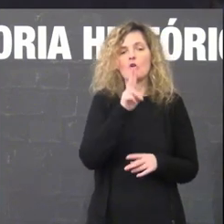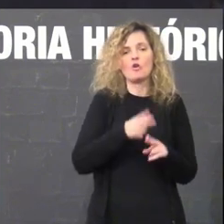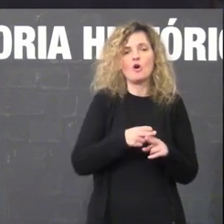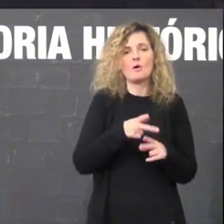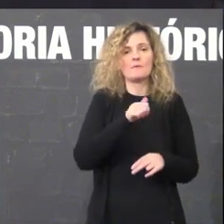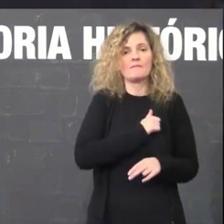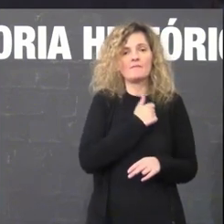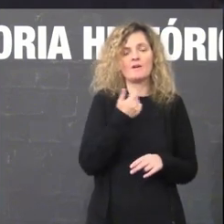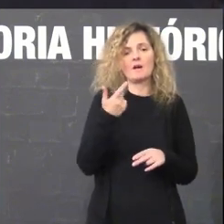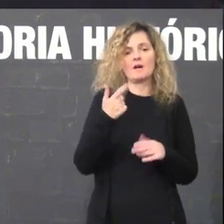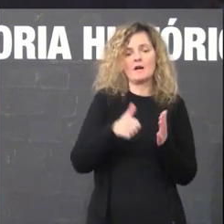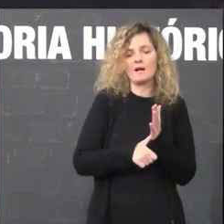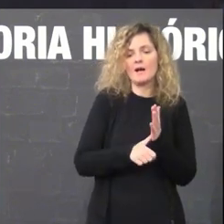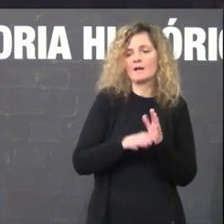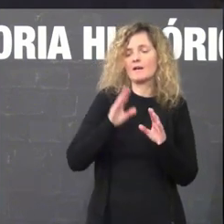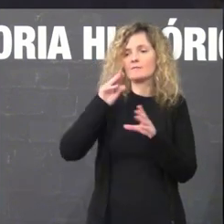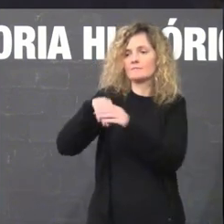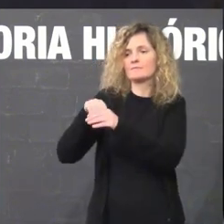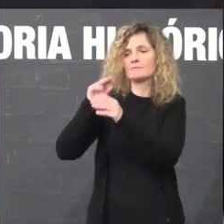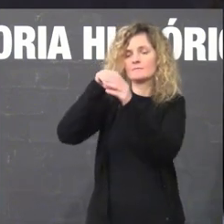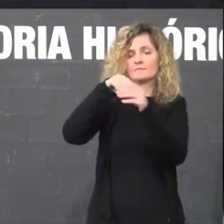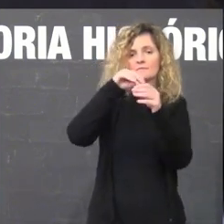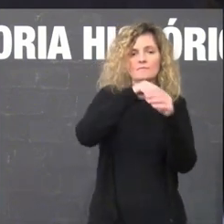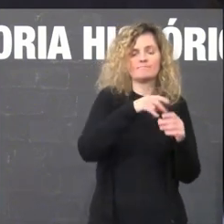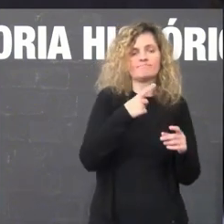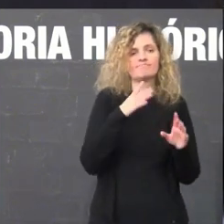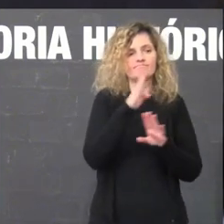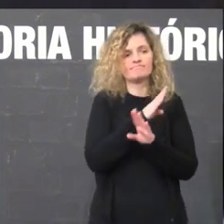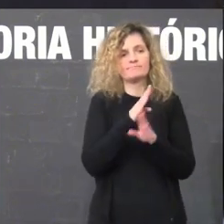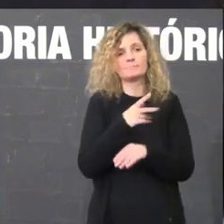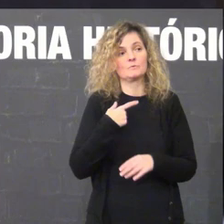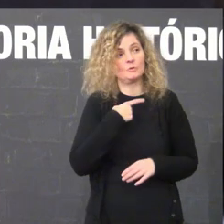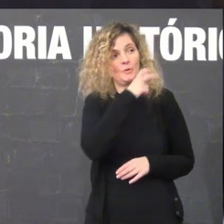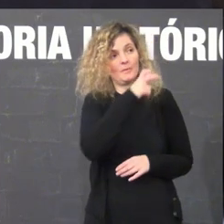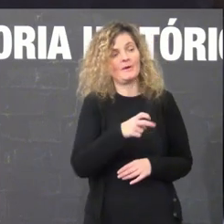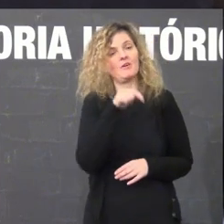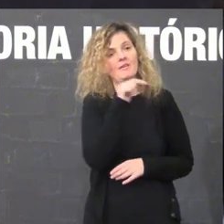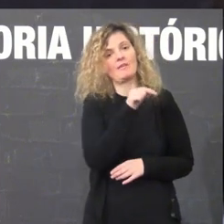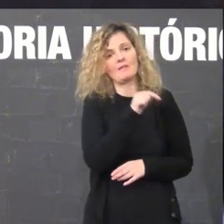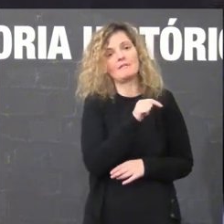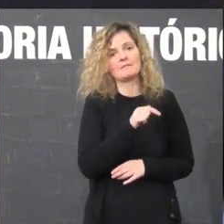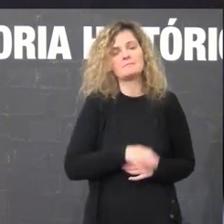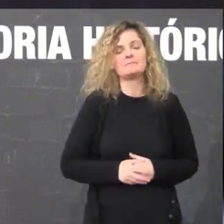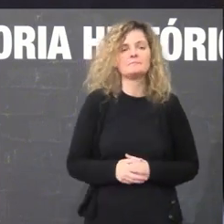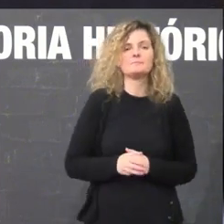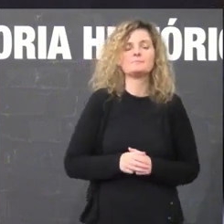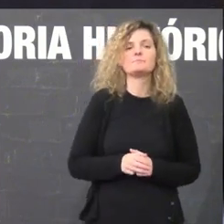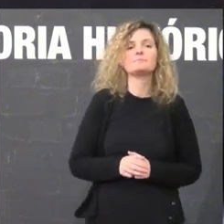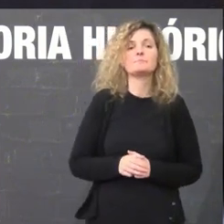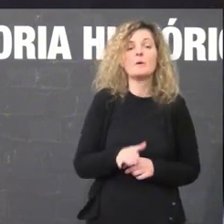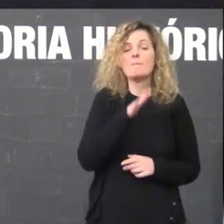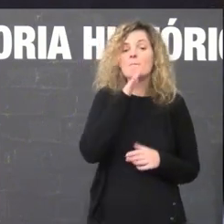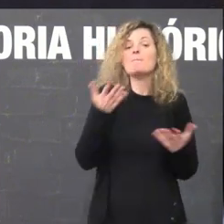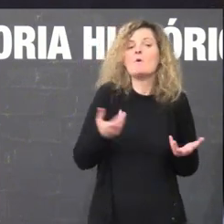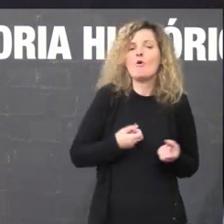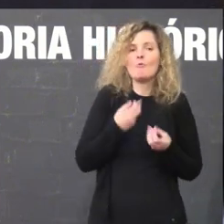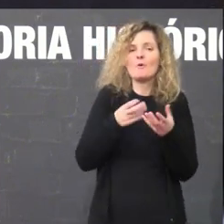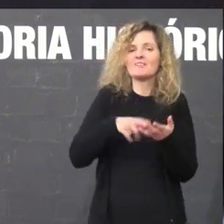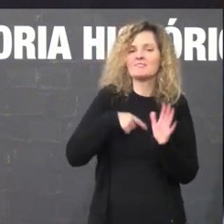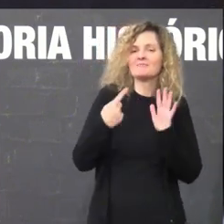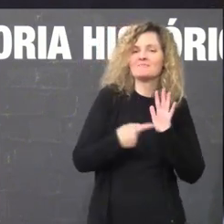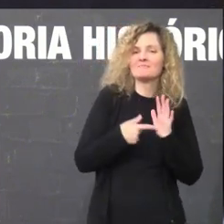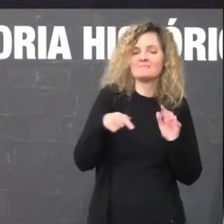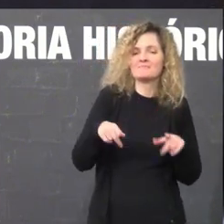casas de amigos de compañeros No bueno de Ahí vengo yo no y por qué Cuento todo esto